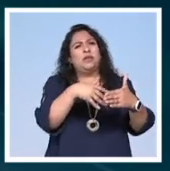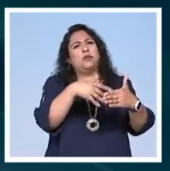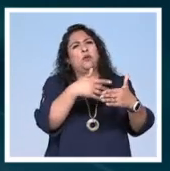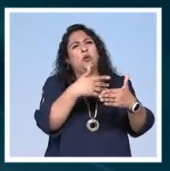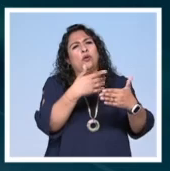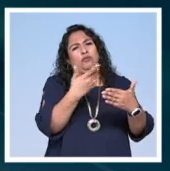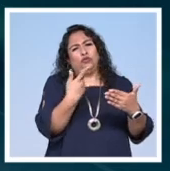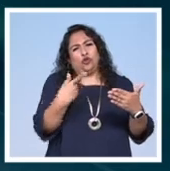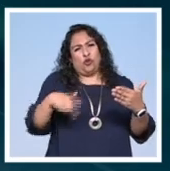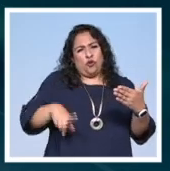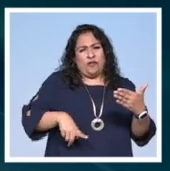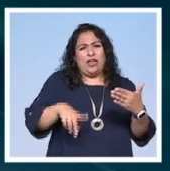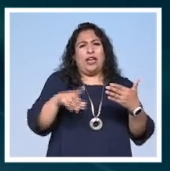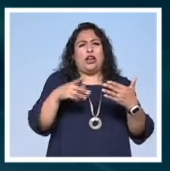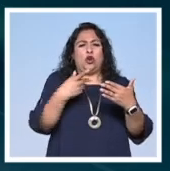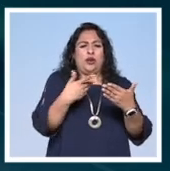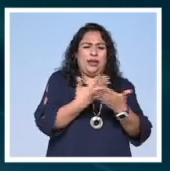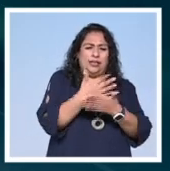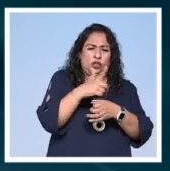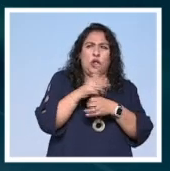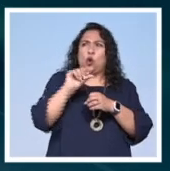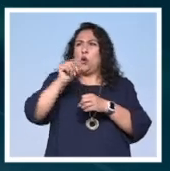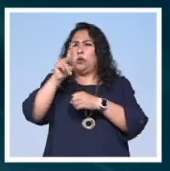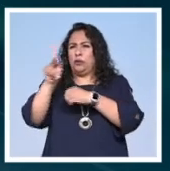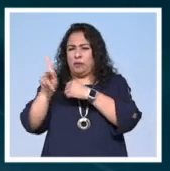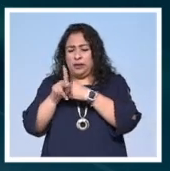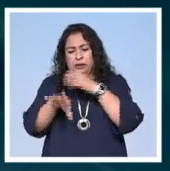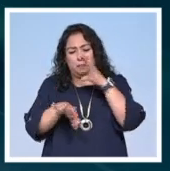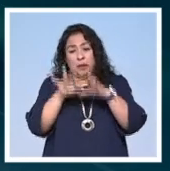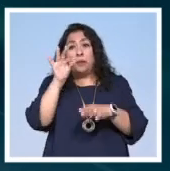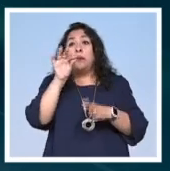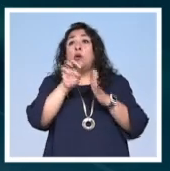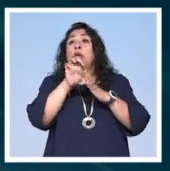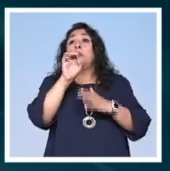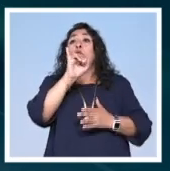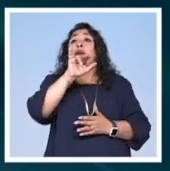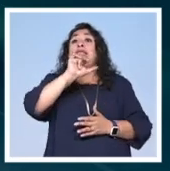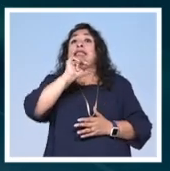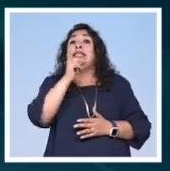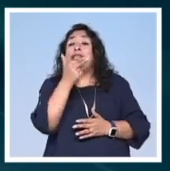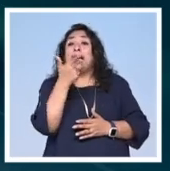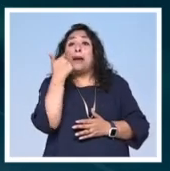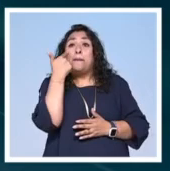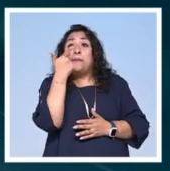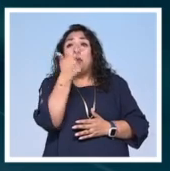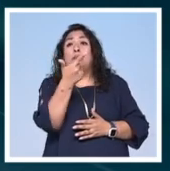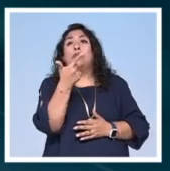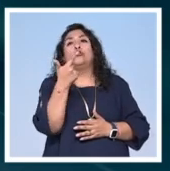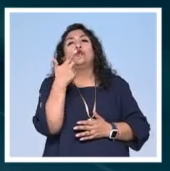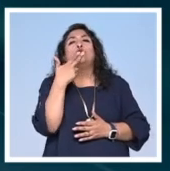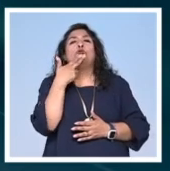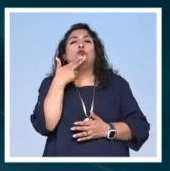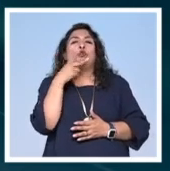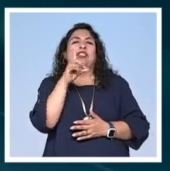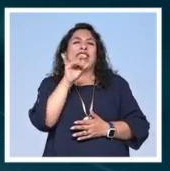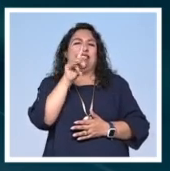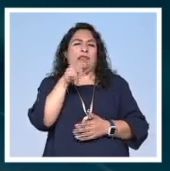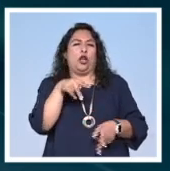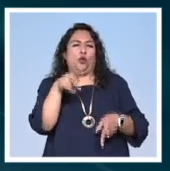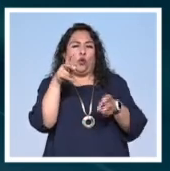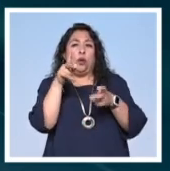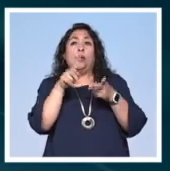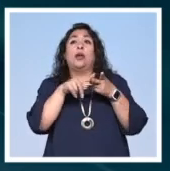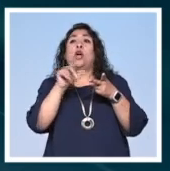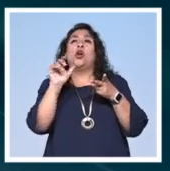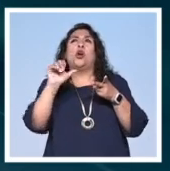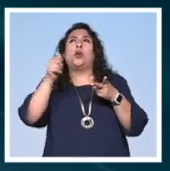nacionales como extranjeros nacionales principalmente la de elina donde se encuentra este repositorio digital y por parte de